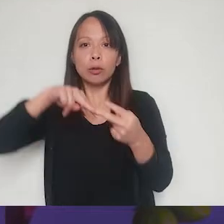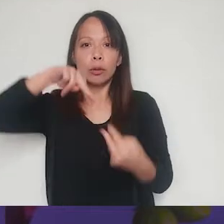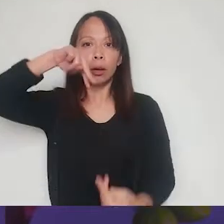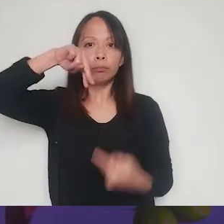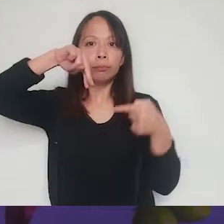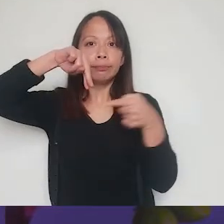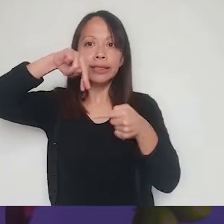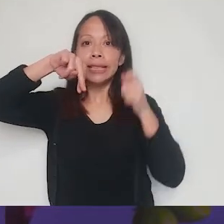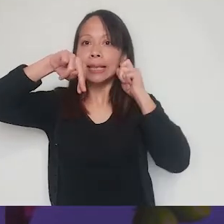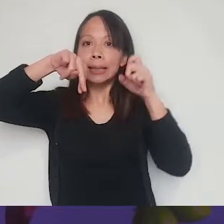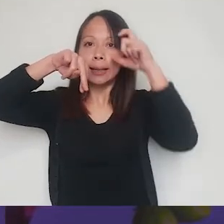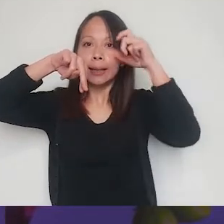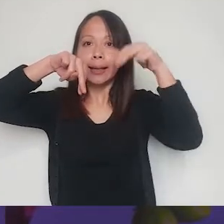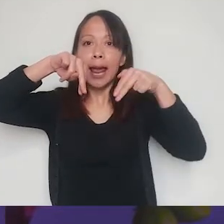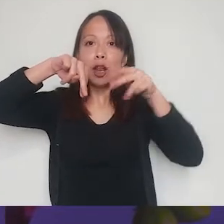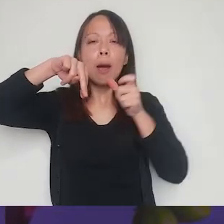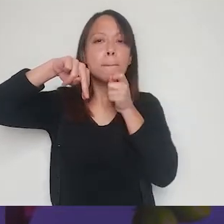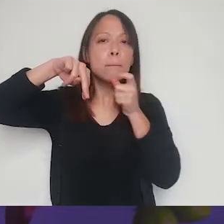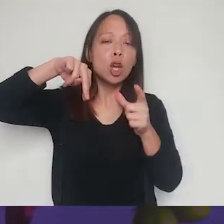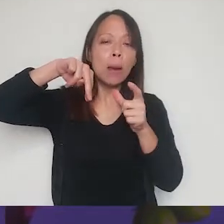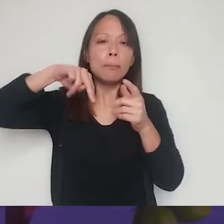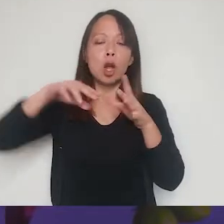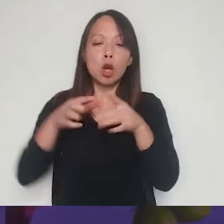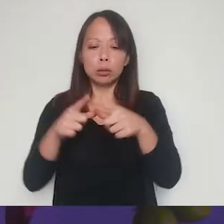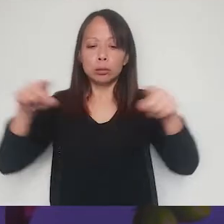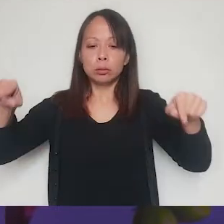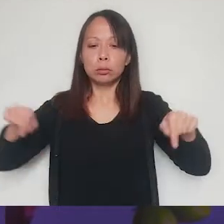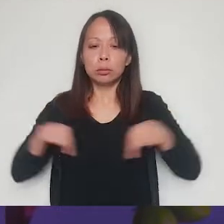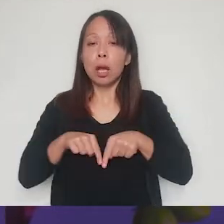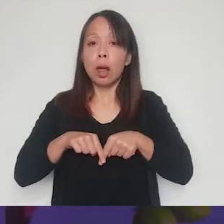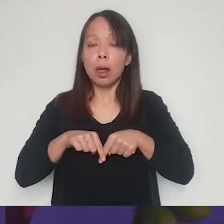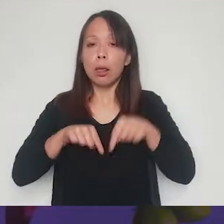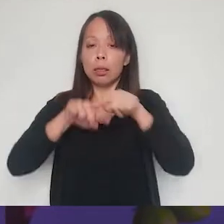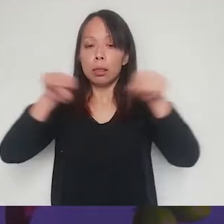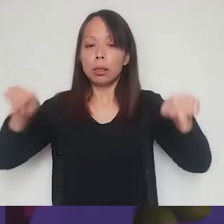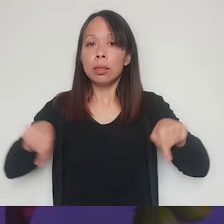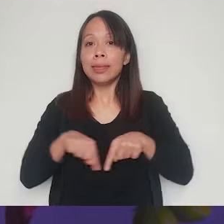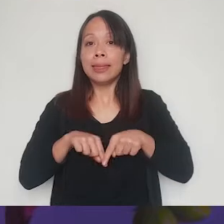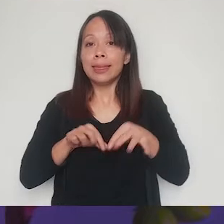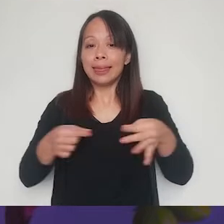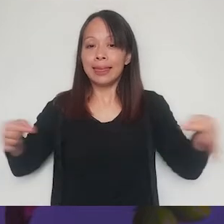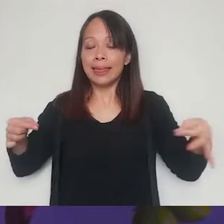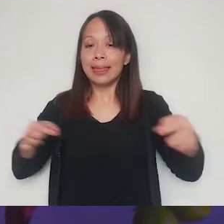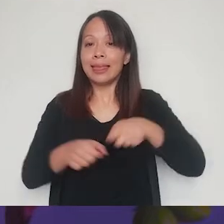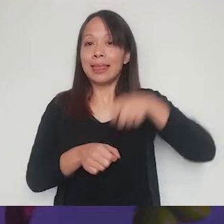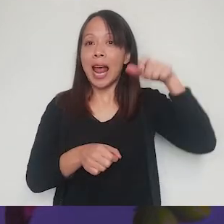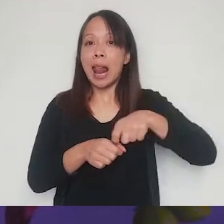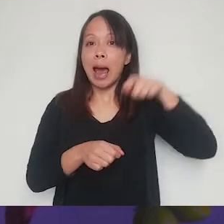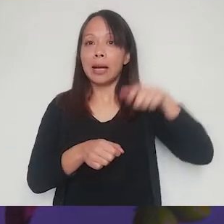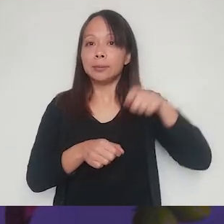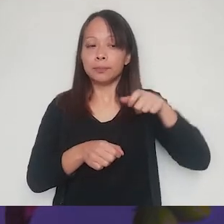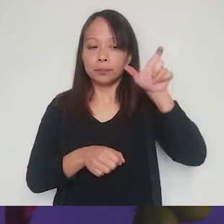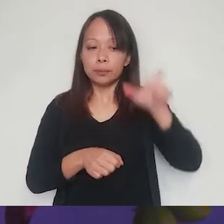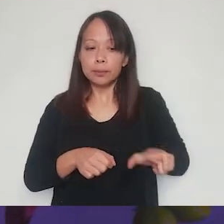para formar un paño de tela, que es el ARN mensajero precursor, varias copias del mismo paño, y que el sastre, que es